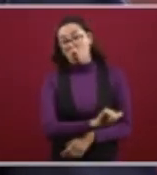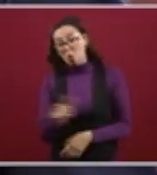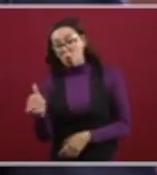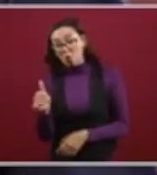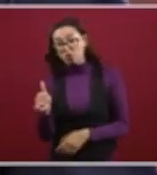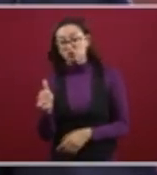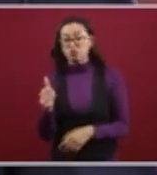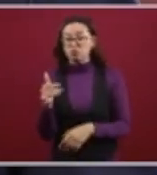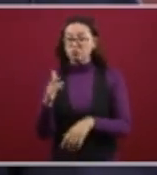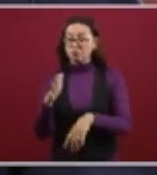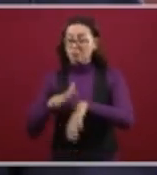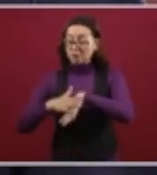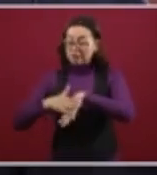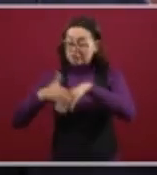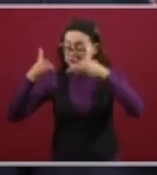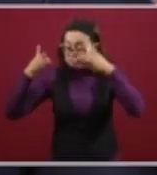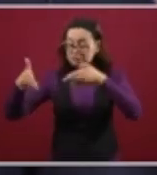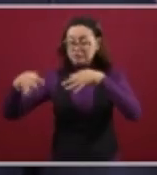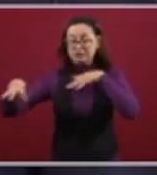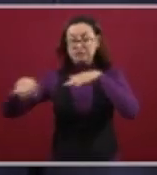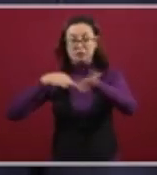trabajos específicos,